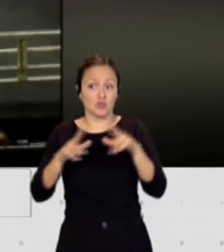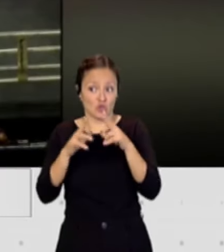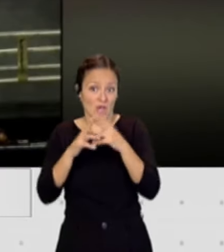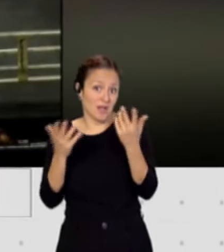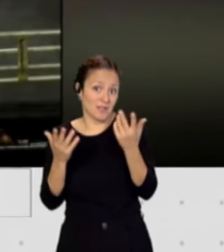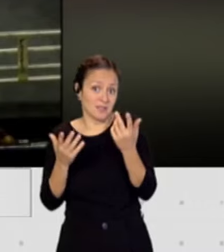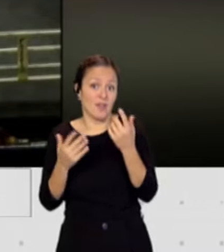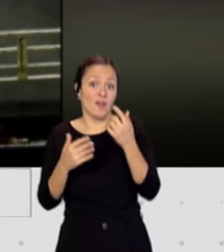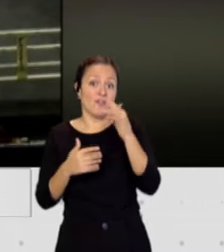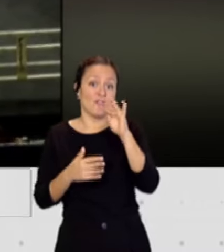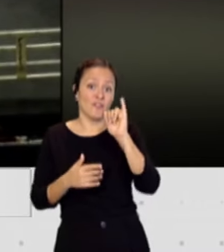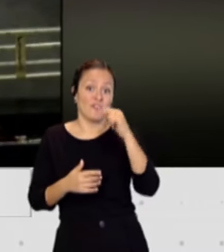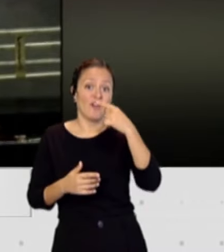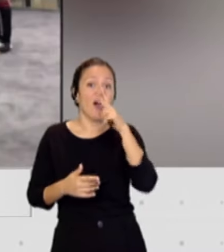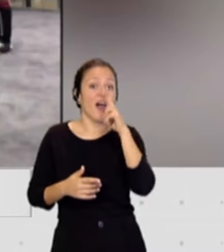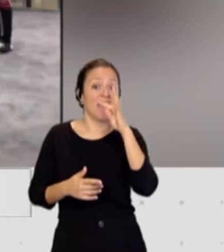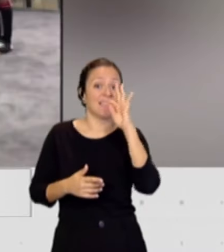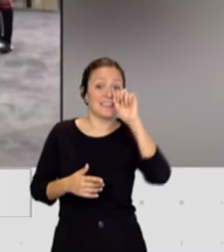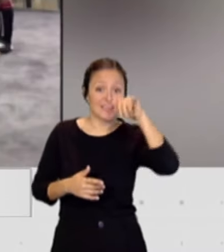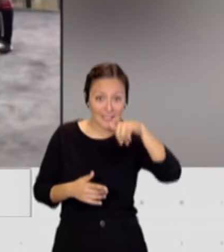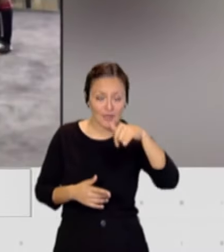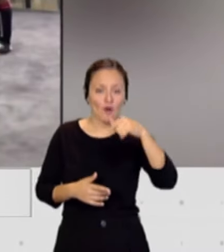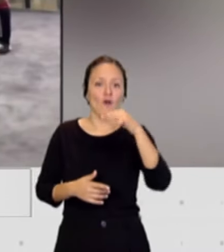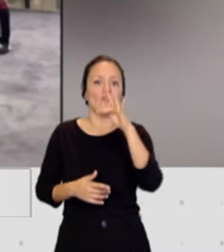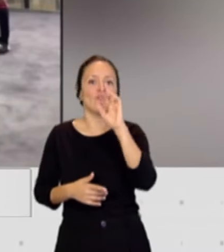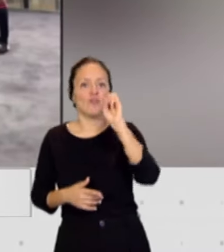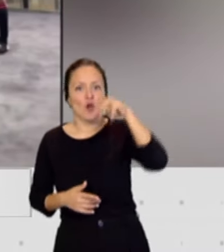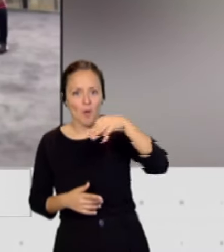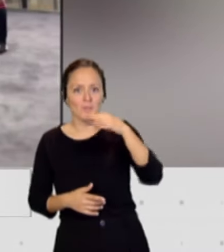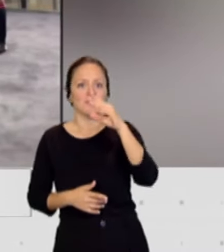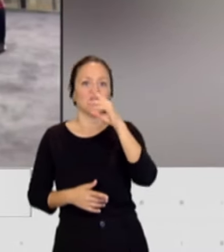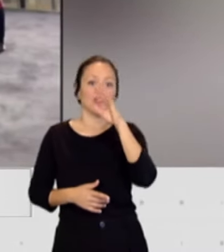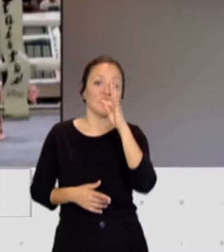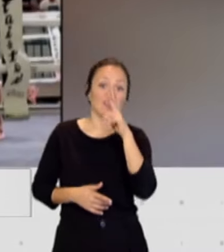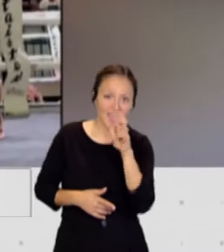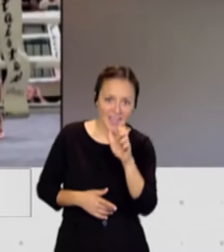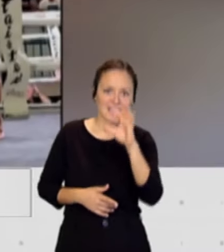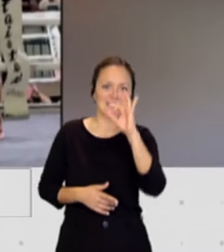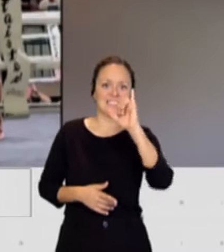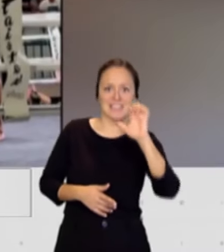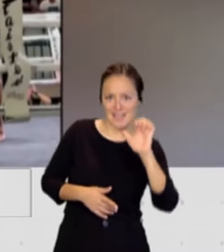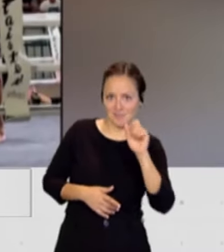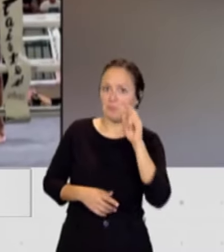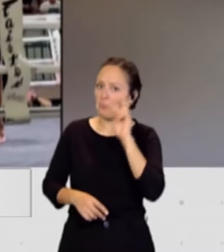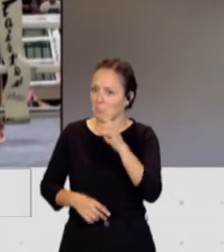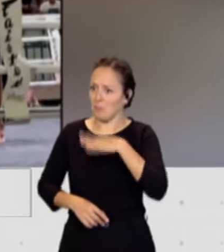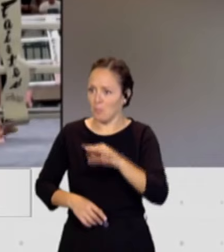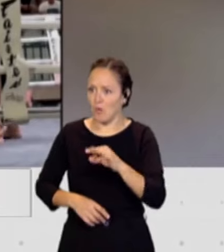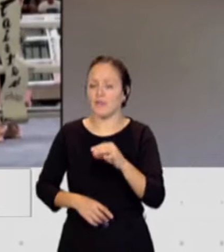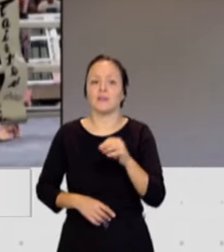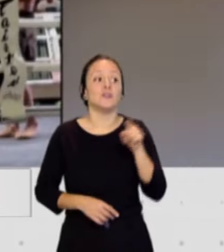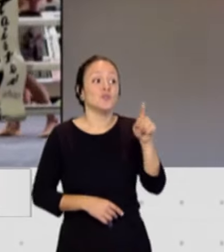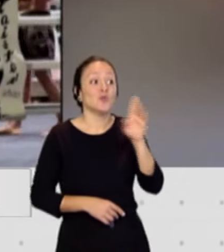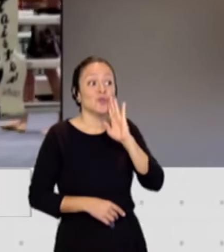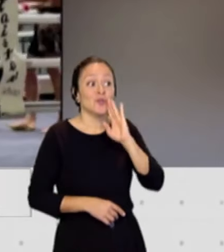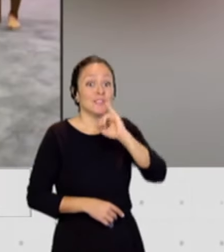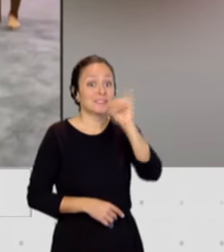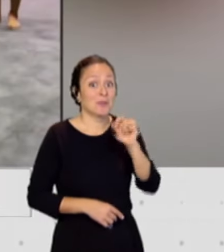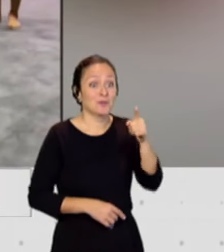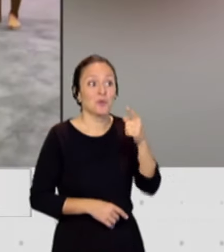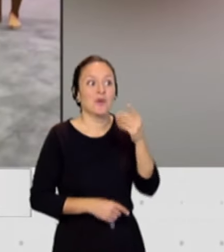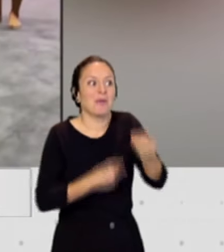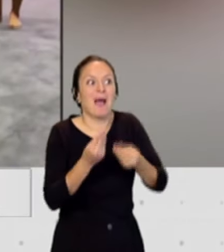lo pueden encontrar que qué le hicimos además de lo que de lo que habías dicho que vas a ofrecernos mucho espectáculo voy a darlo